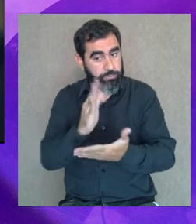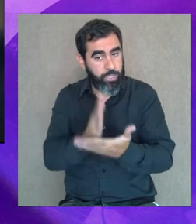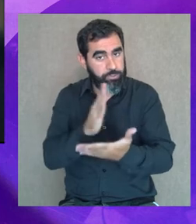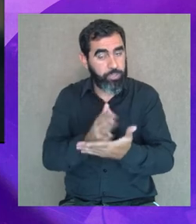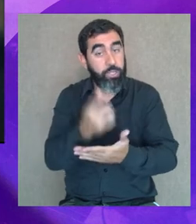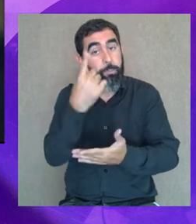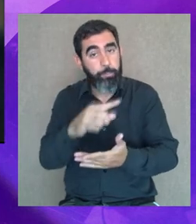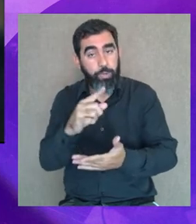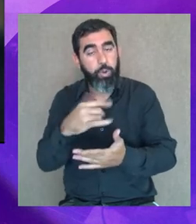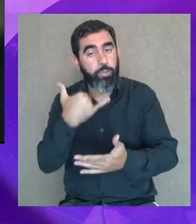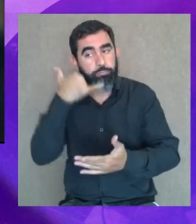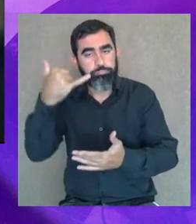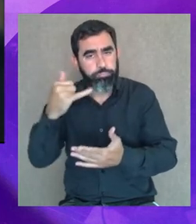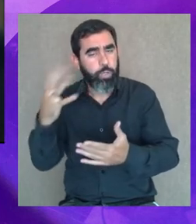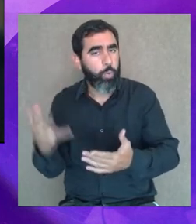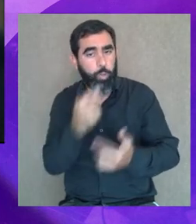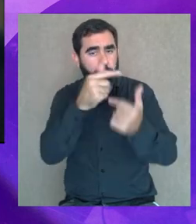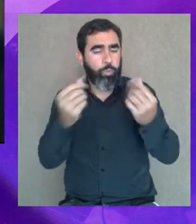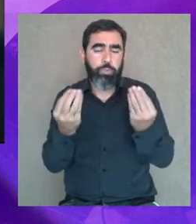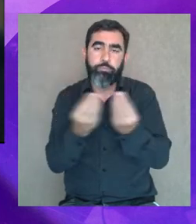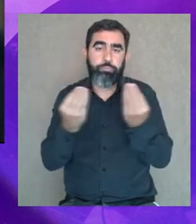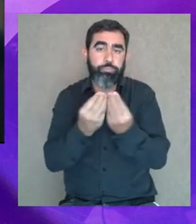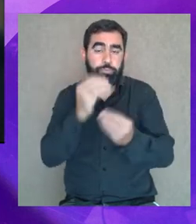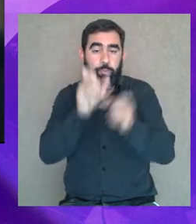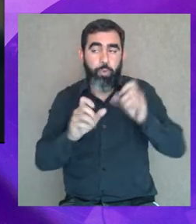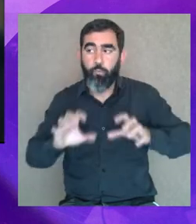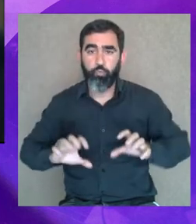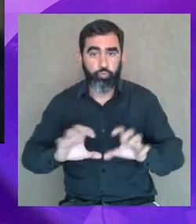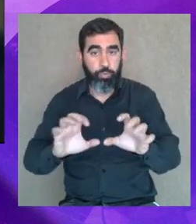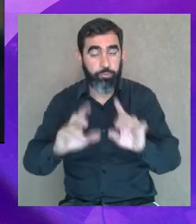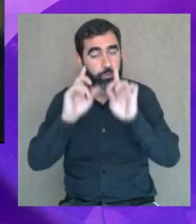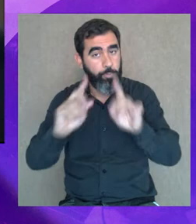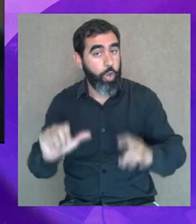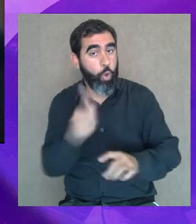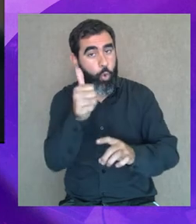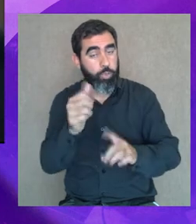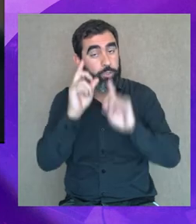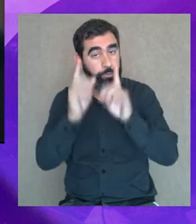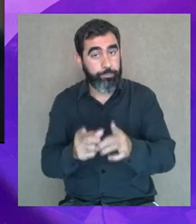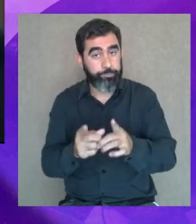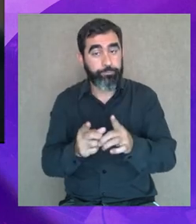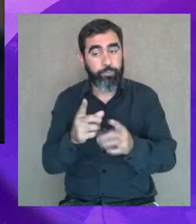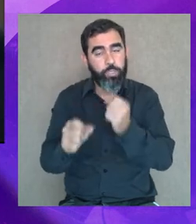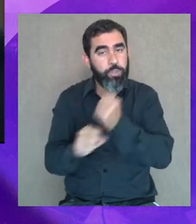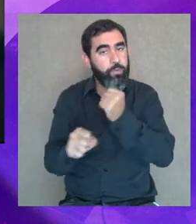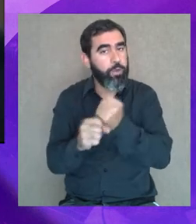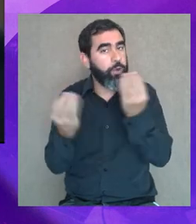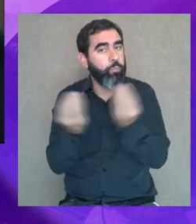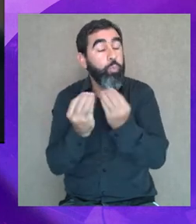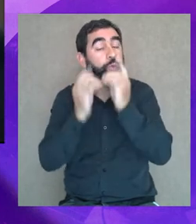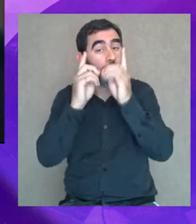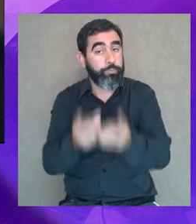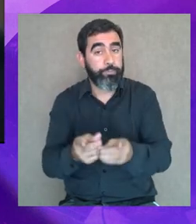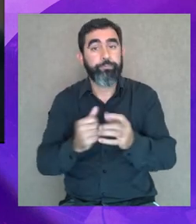pero que levantaba el teléfono de consumir ya un montón de cosas para reaccionar yo sí que era era muy éste muy trabajador